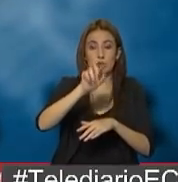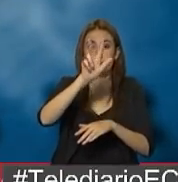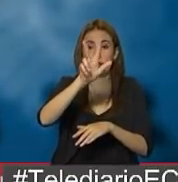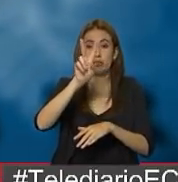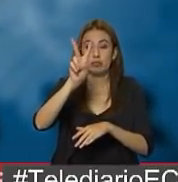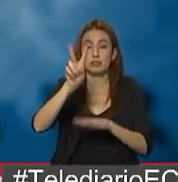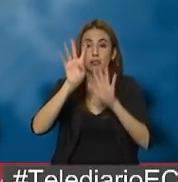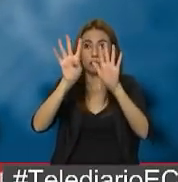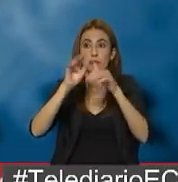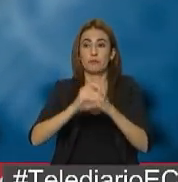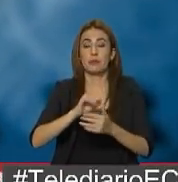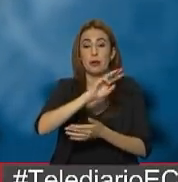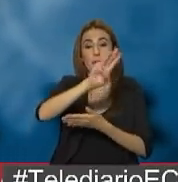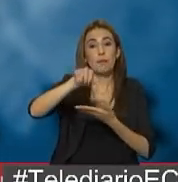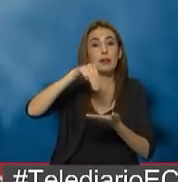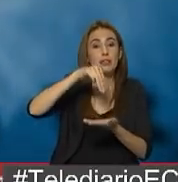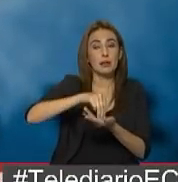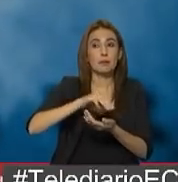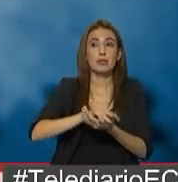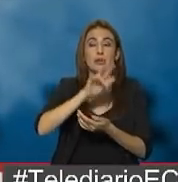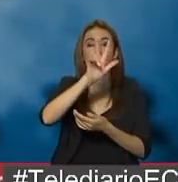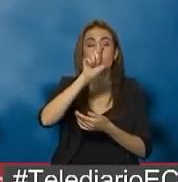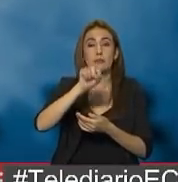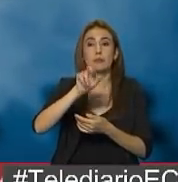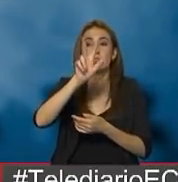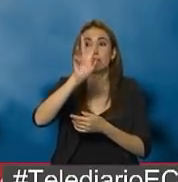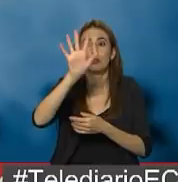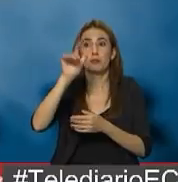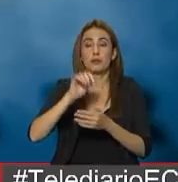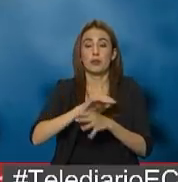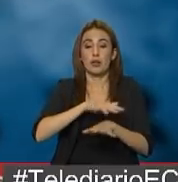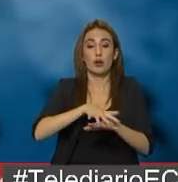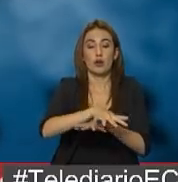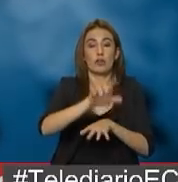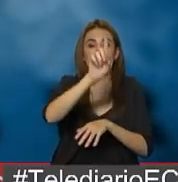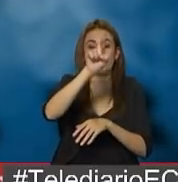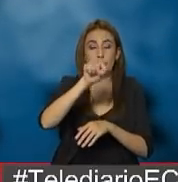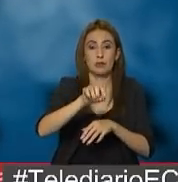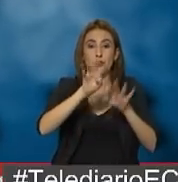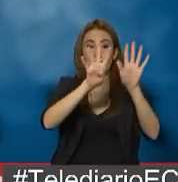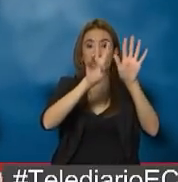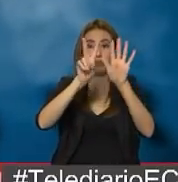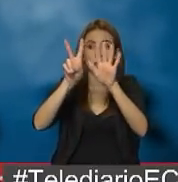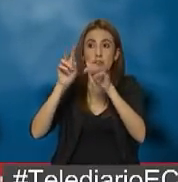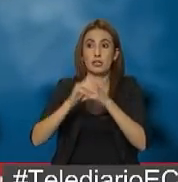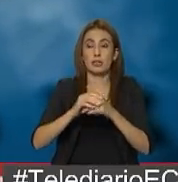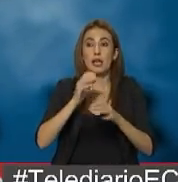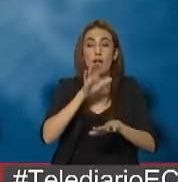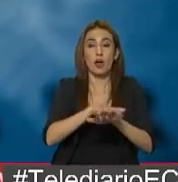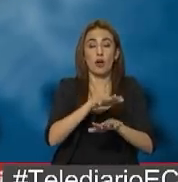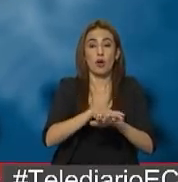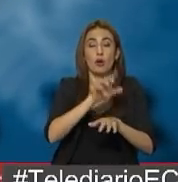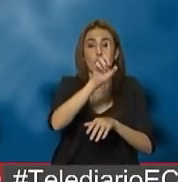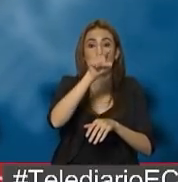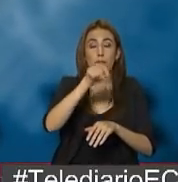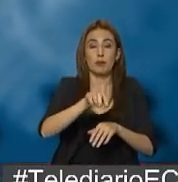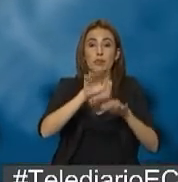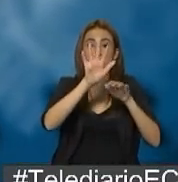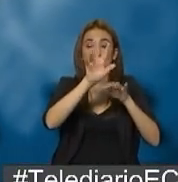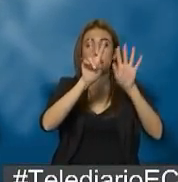Manabí, 3.354, Los Ríos, 1.977, El Oro, 1.574,